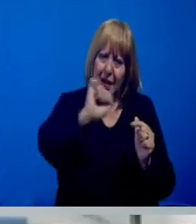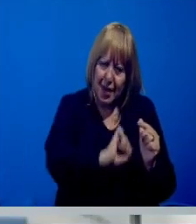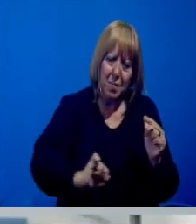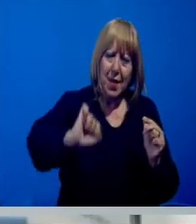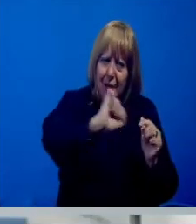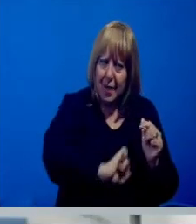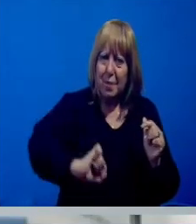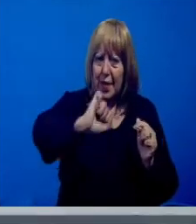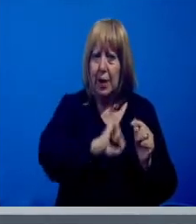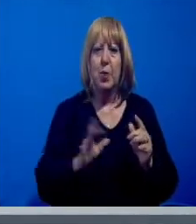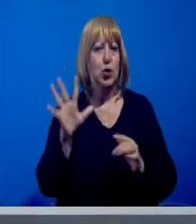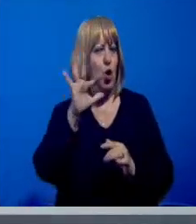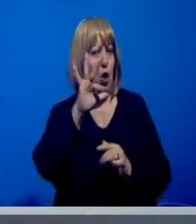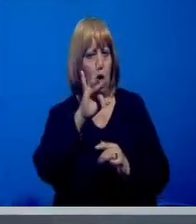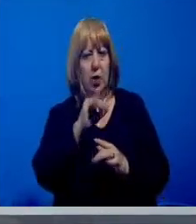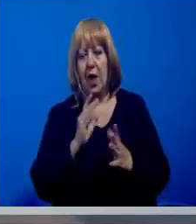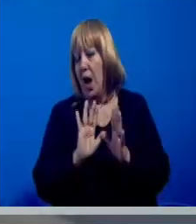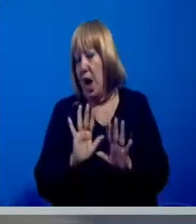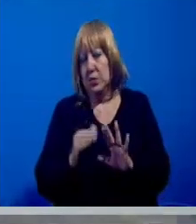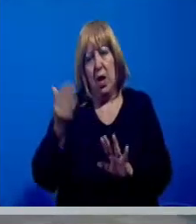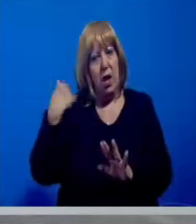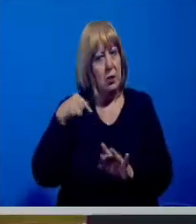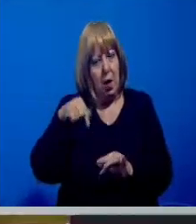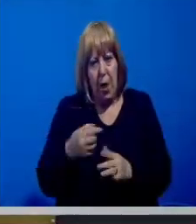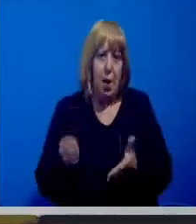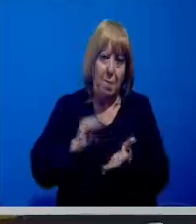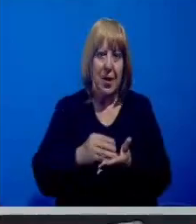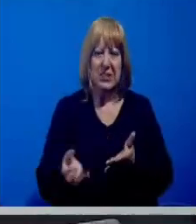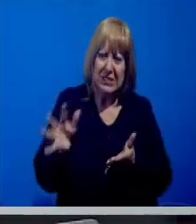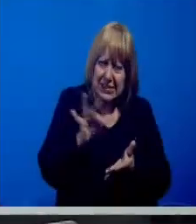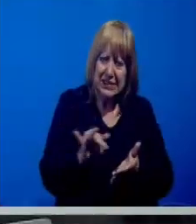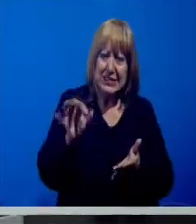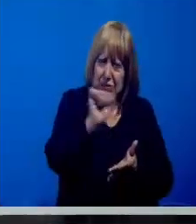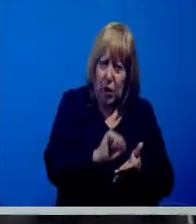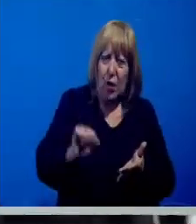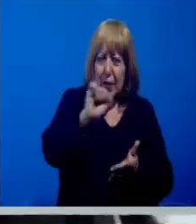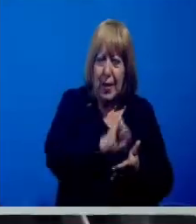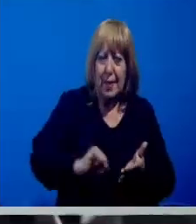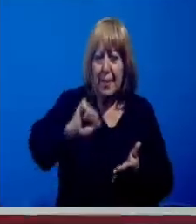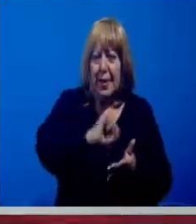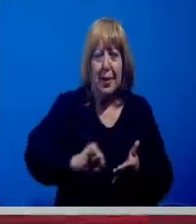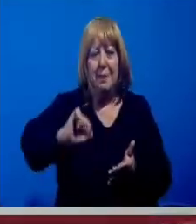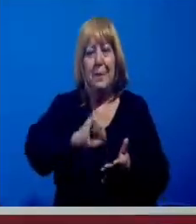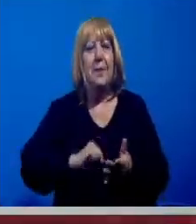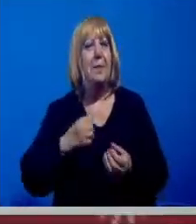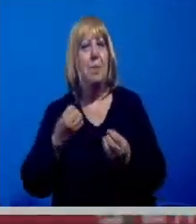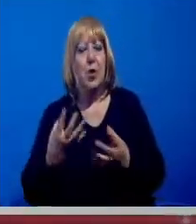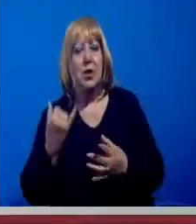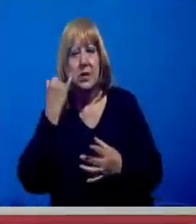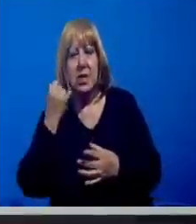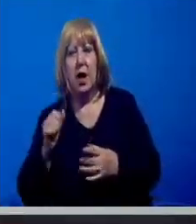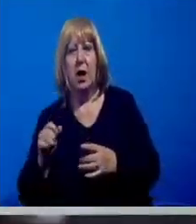limpieza y desinfección diaria que ya existen por el protocolo existente, se están reforzando. Esto se está trabajando con el ente de la